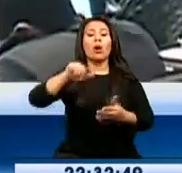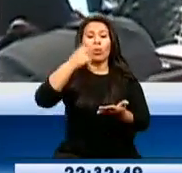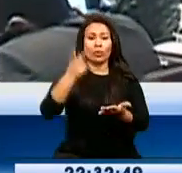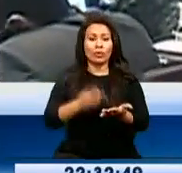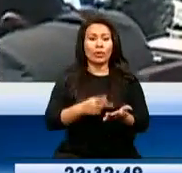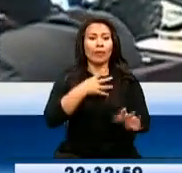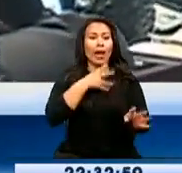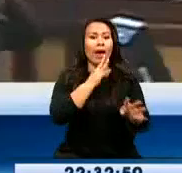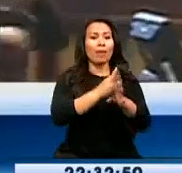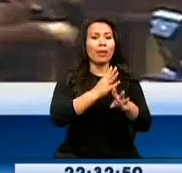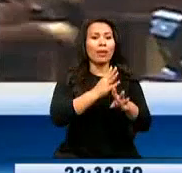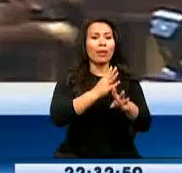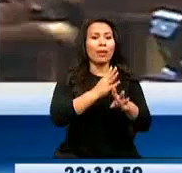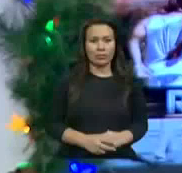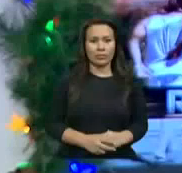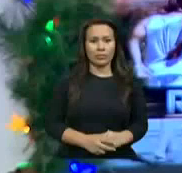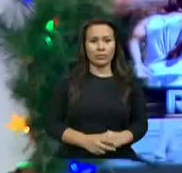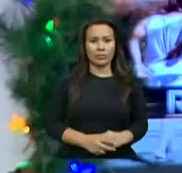para aprobar la nueva ley.